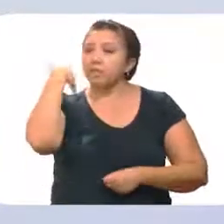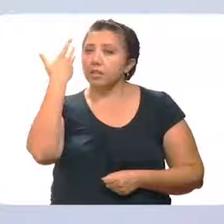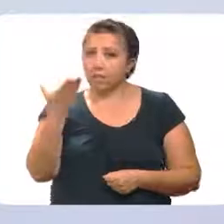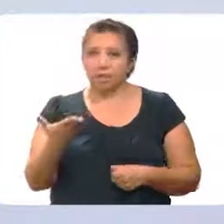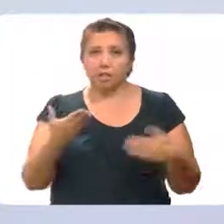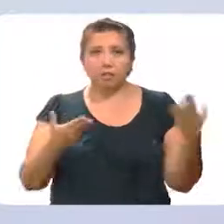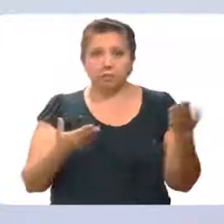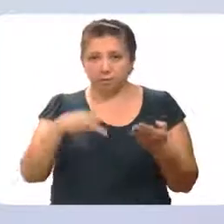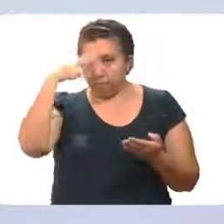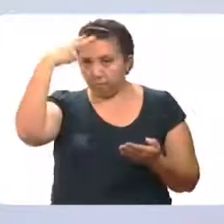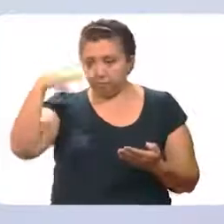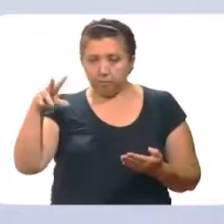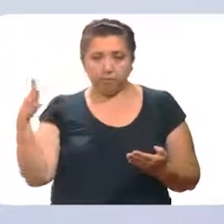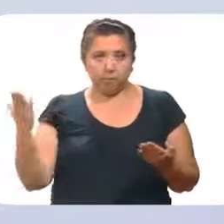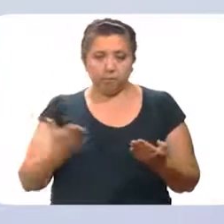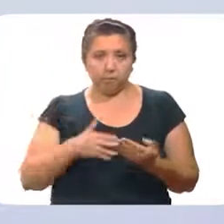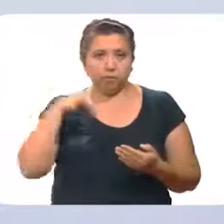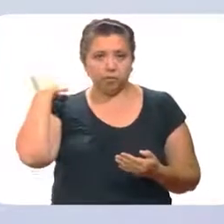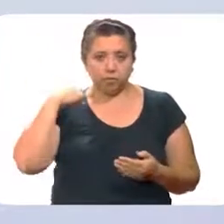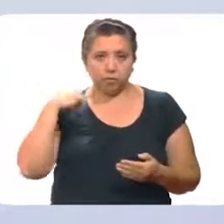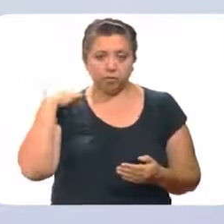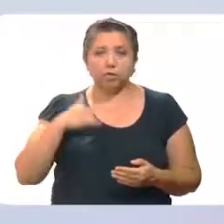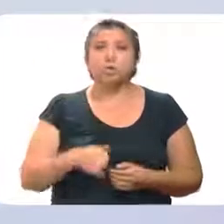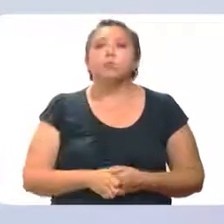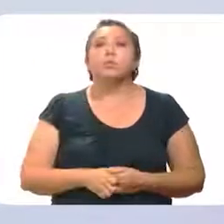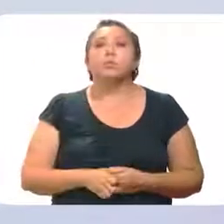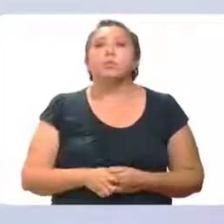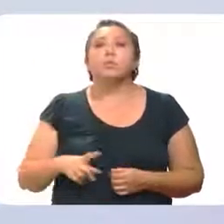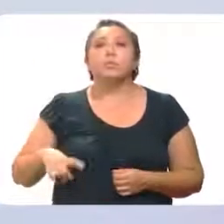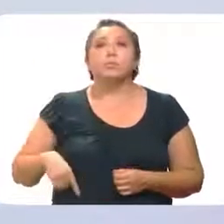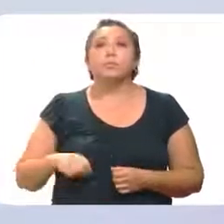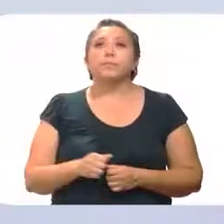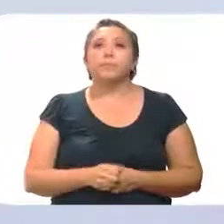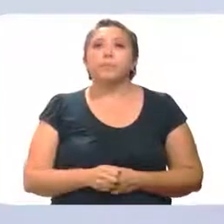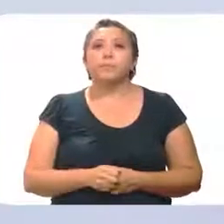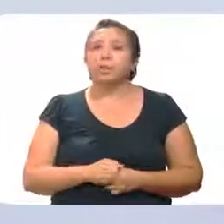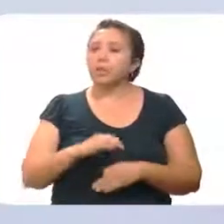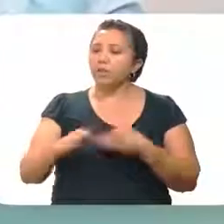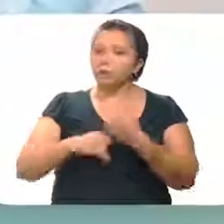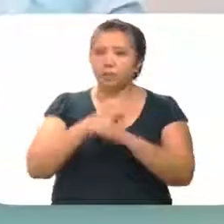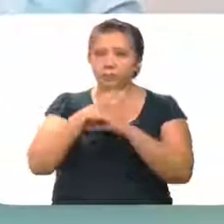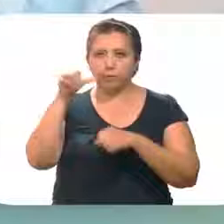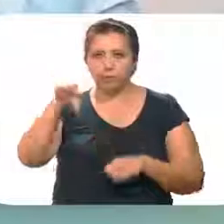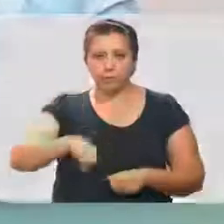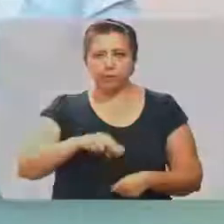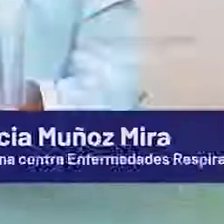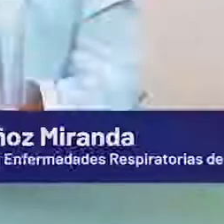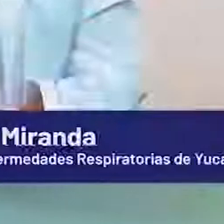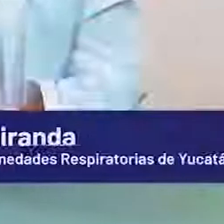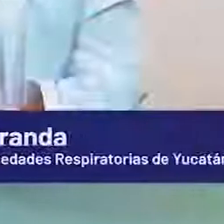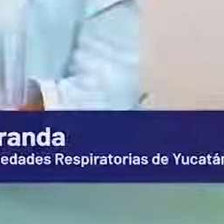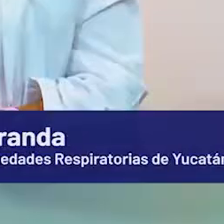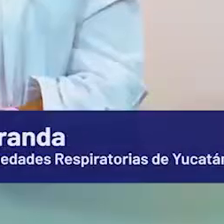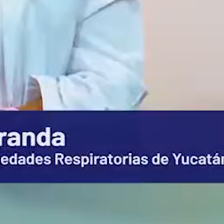la finalidad de homologar fechas de presentación con el semáforo quincenal del gobierno federal. Ese es el informe del día de hoy, doctora.